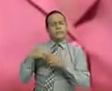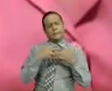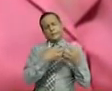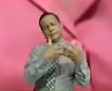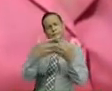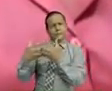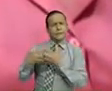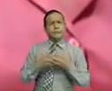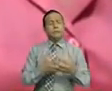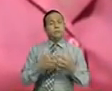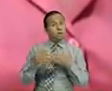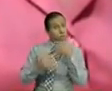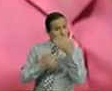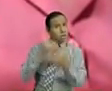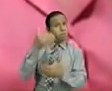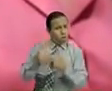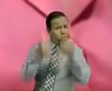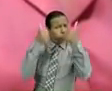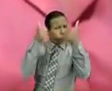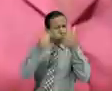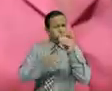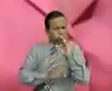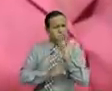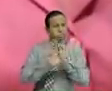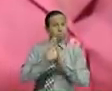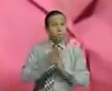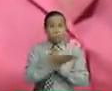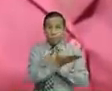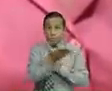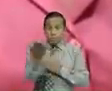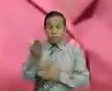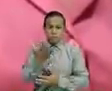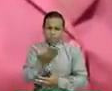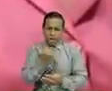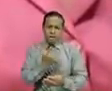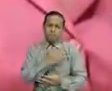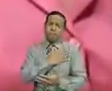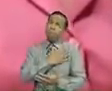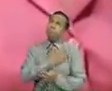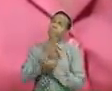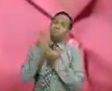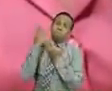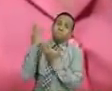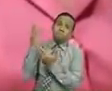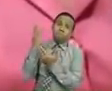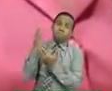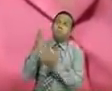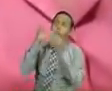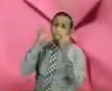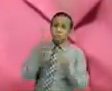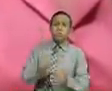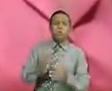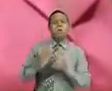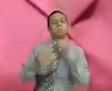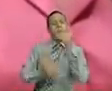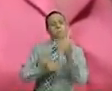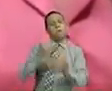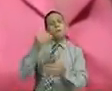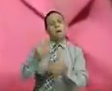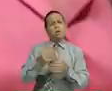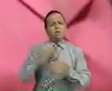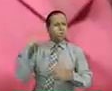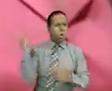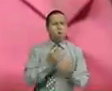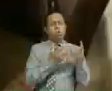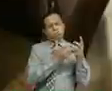días mejores. Tengamos la fe y la convicción de que así va a ser, de que juntos vamos a poder salir de esta